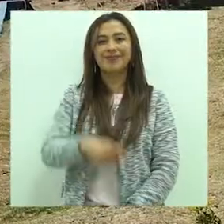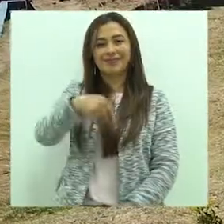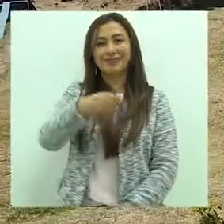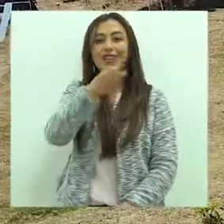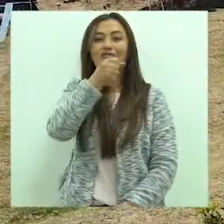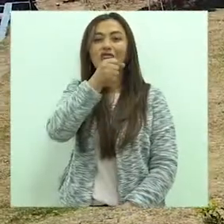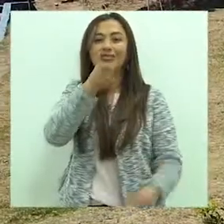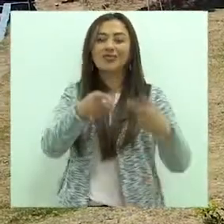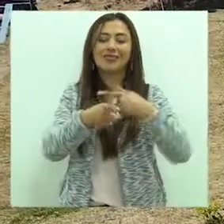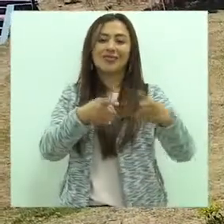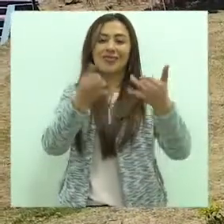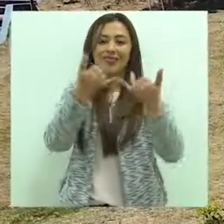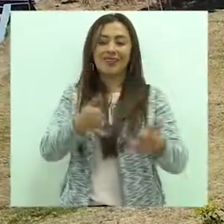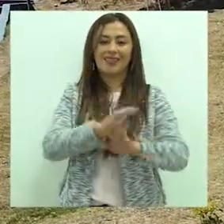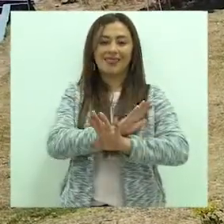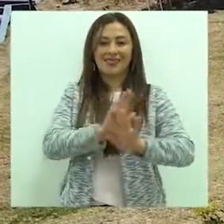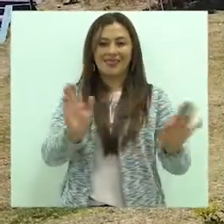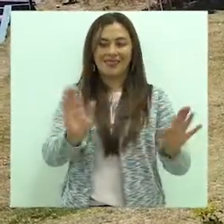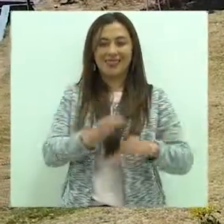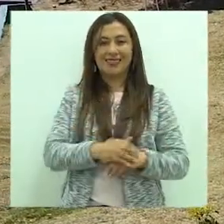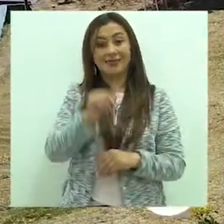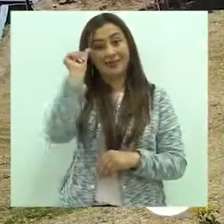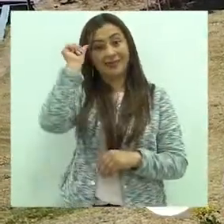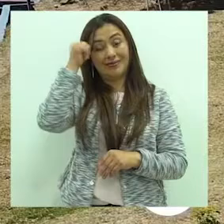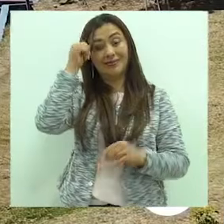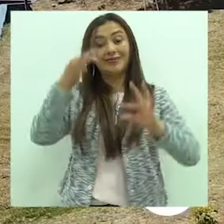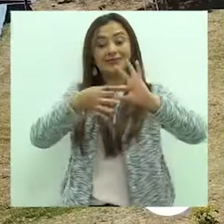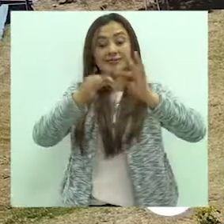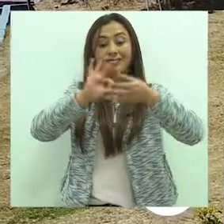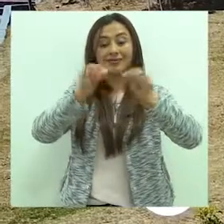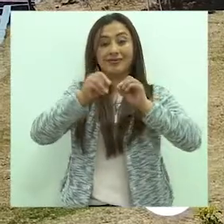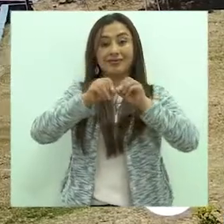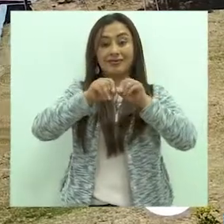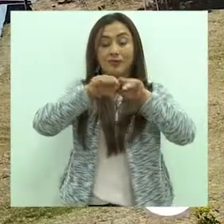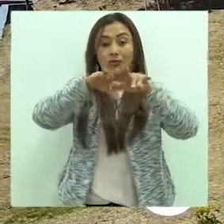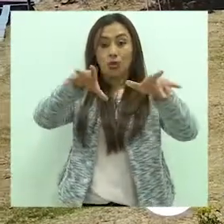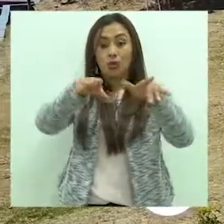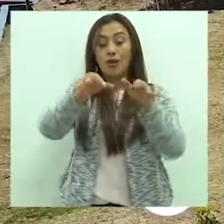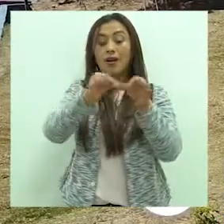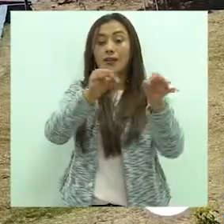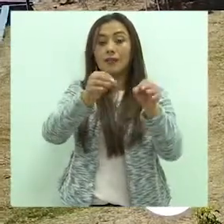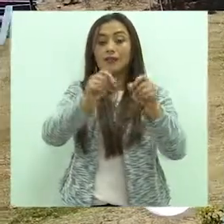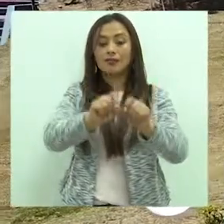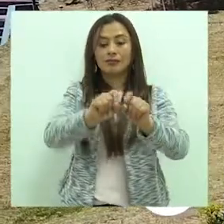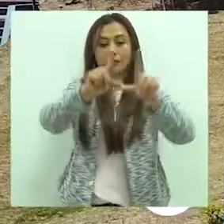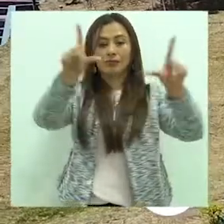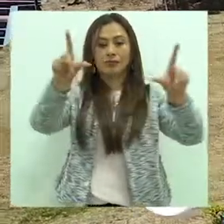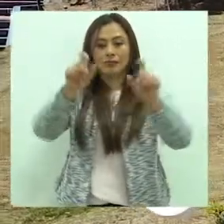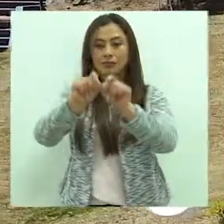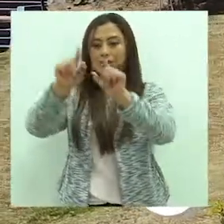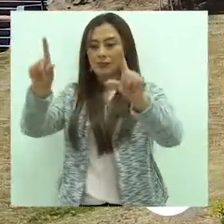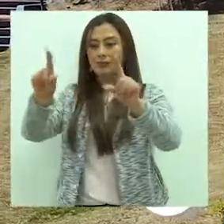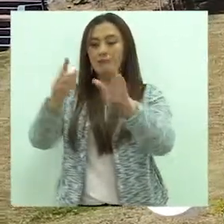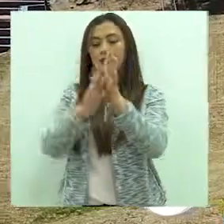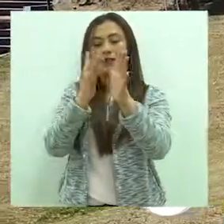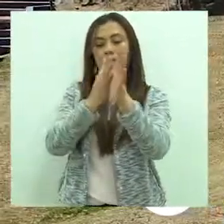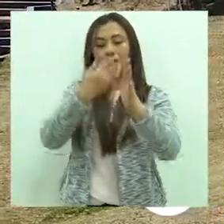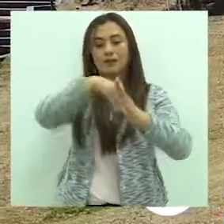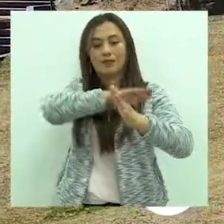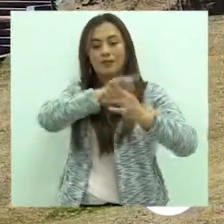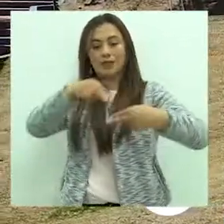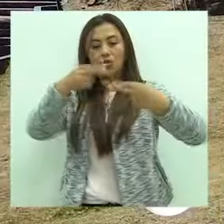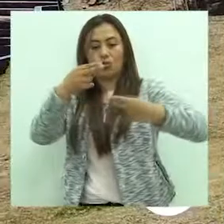Estas han sido las noticias destacadas de la semana. Recuerde que en nuestras redes sociales que están apareciendo en pantalla, usted podrá encontrar toda la información